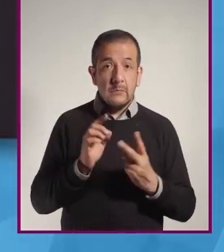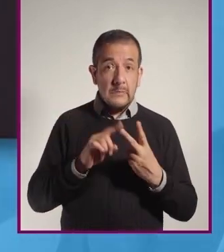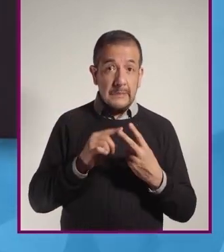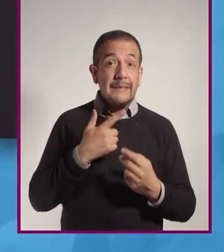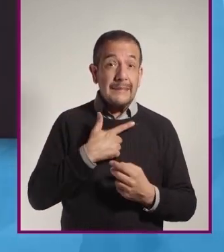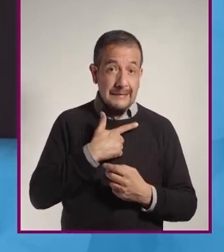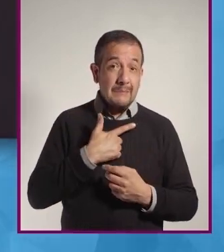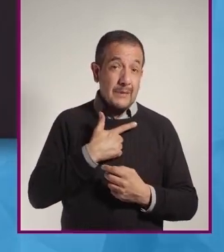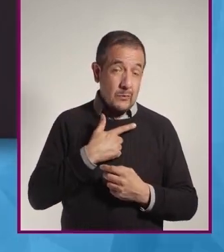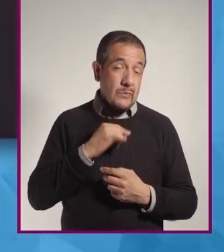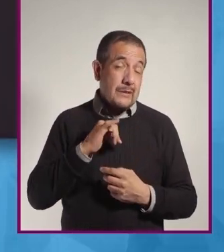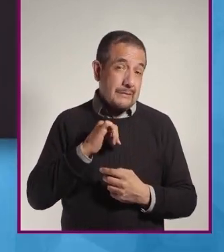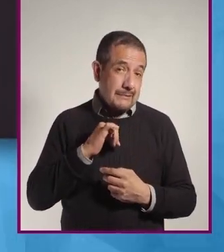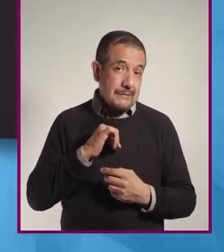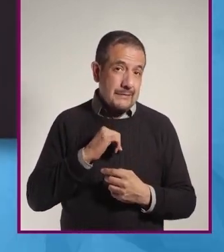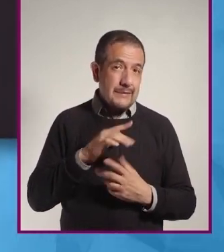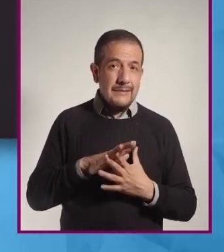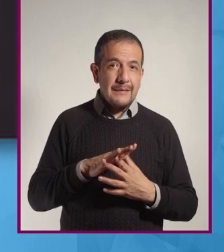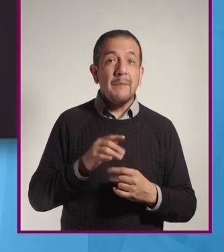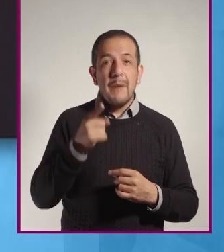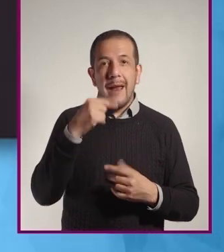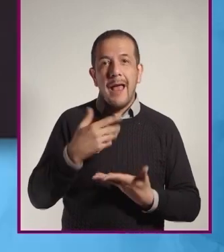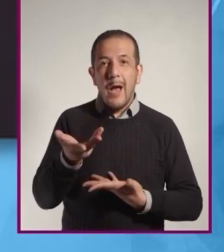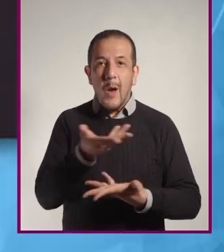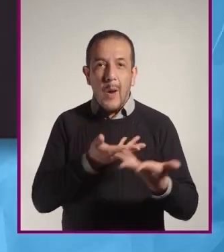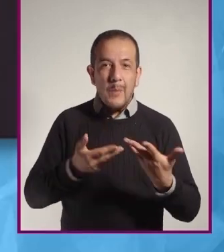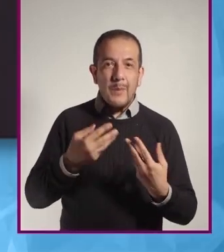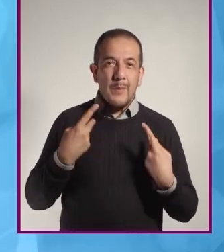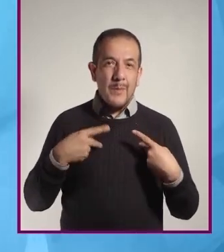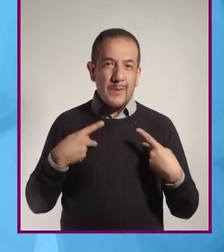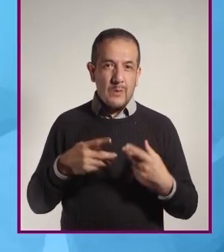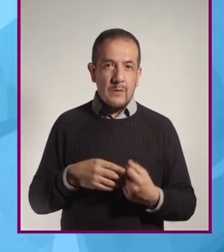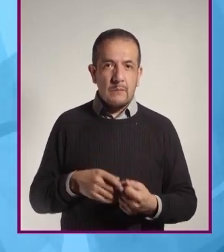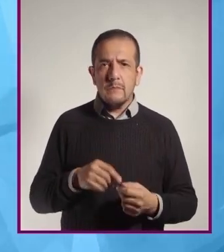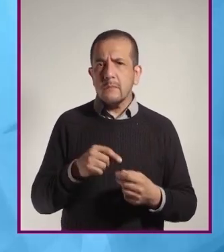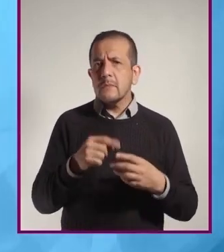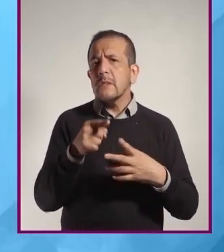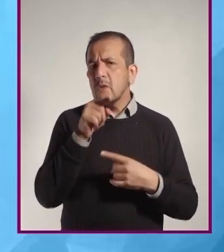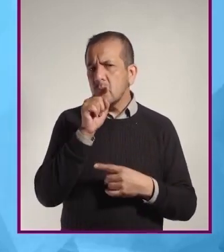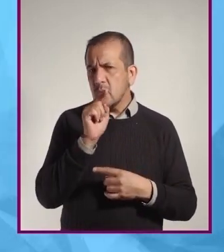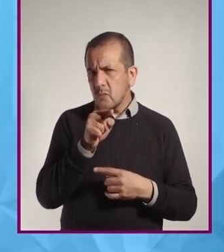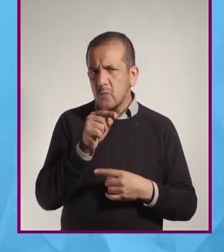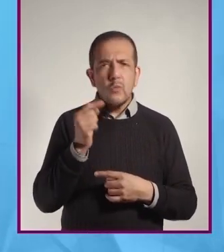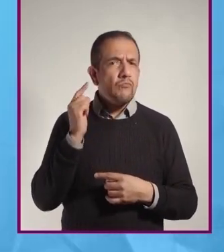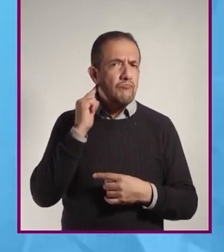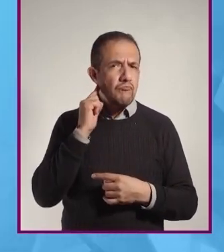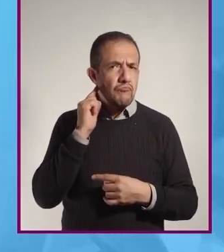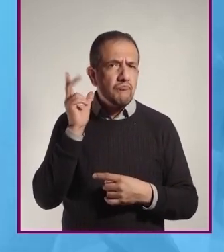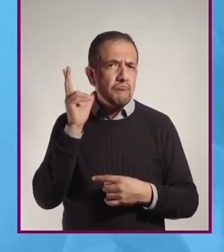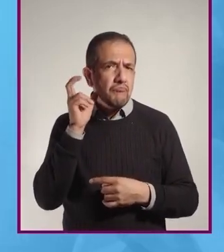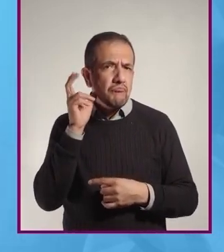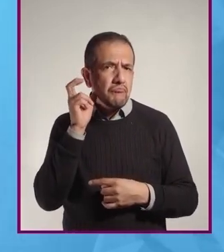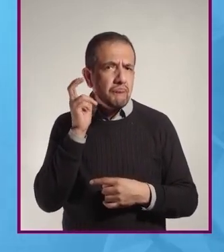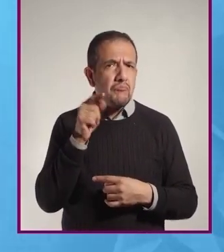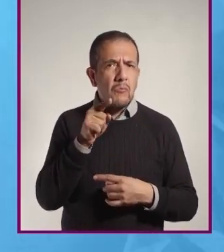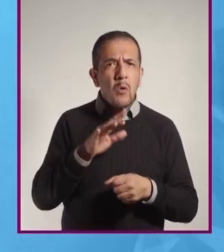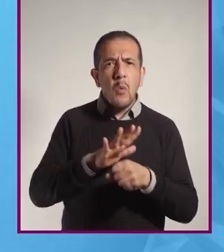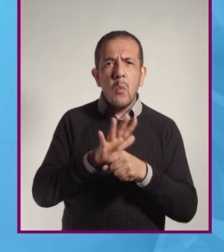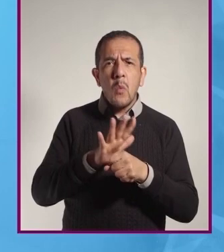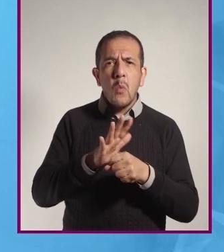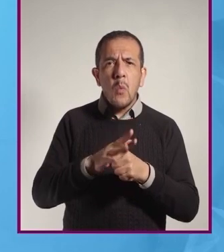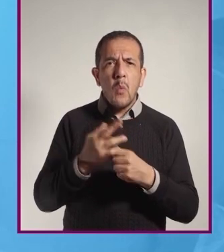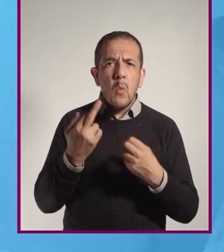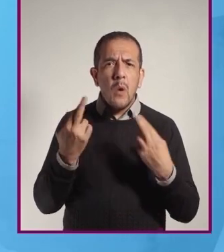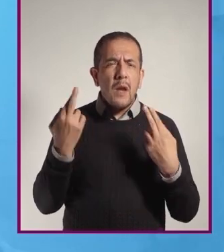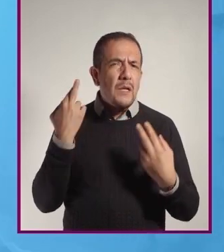gusta? Sí, claro, es una forma de convivir con las personas. De todo lo que puedes escuchar en el mundo, ¿cuál es el sonido de